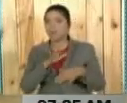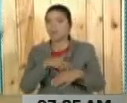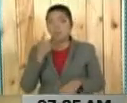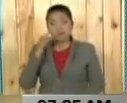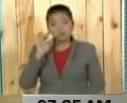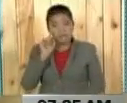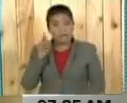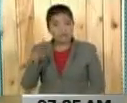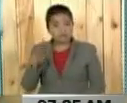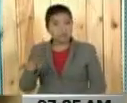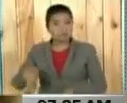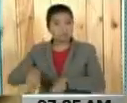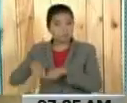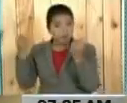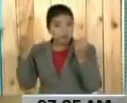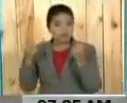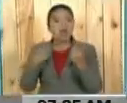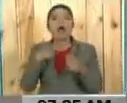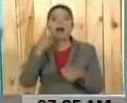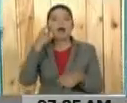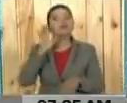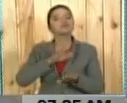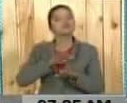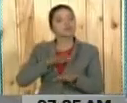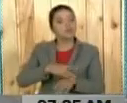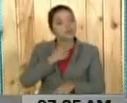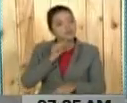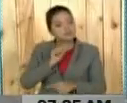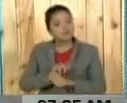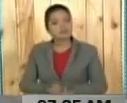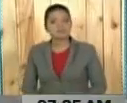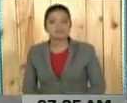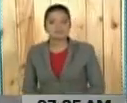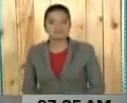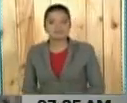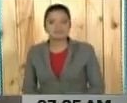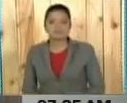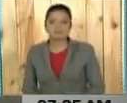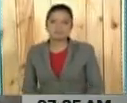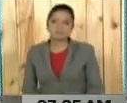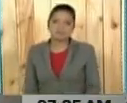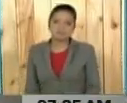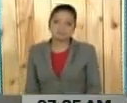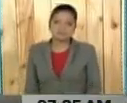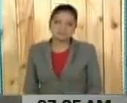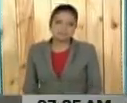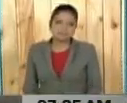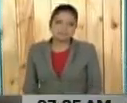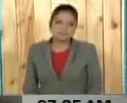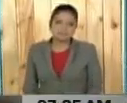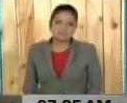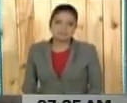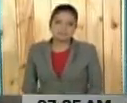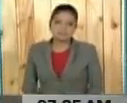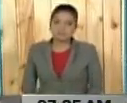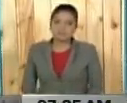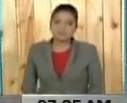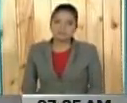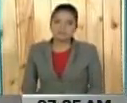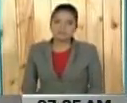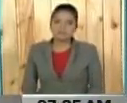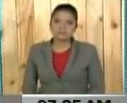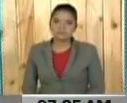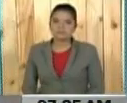fracasa la mesa de diálogo, yo te lo dije. ¿Y cómo puede interpretarse que haya algunos factores que dan ultimátum? Esa sola palabra,